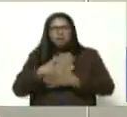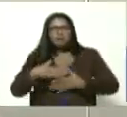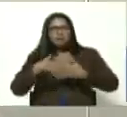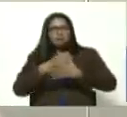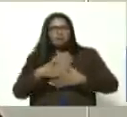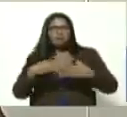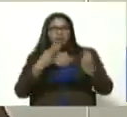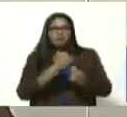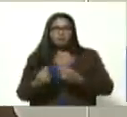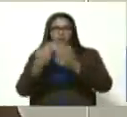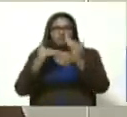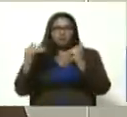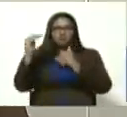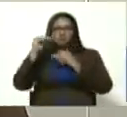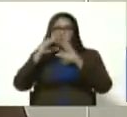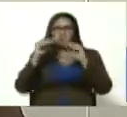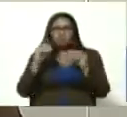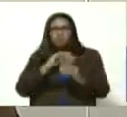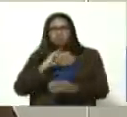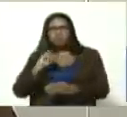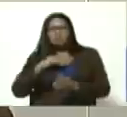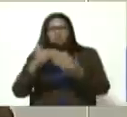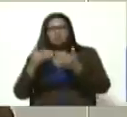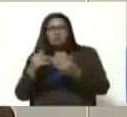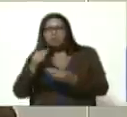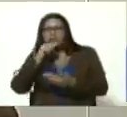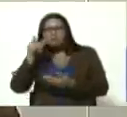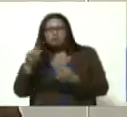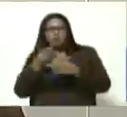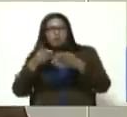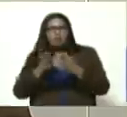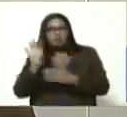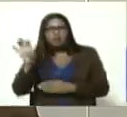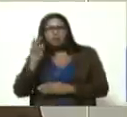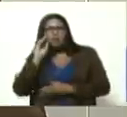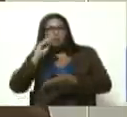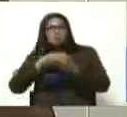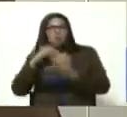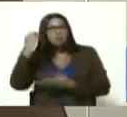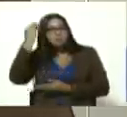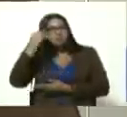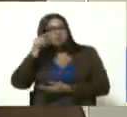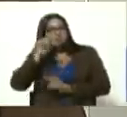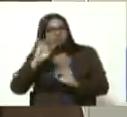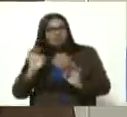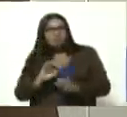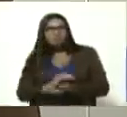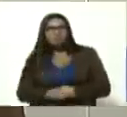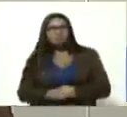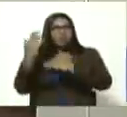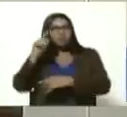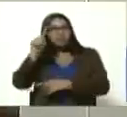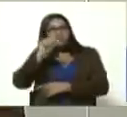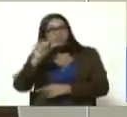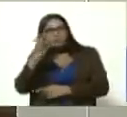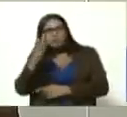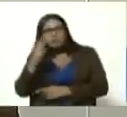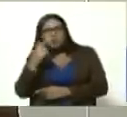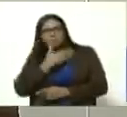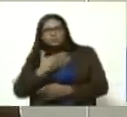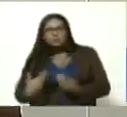por encima de independientemente de quien gobierne al país cuál es su posición al respecto una segunda pregunta el presidente